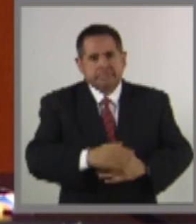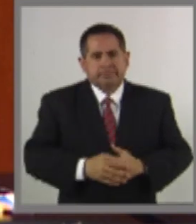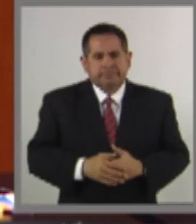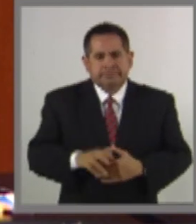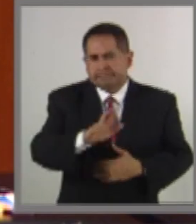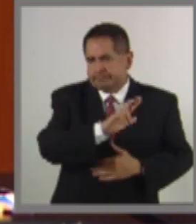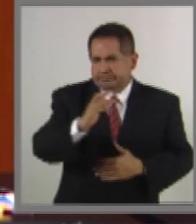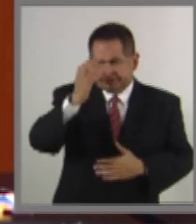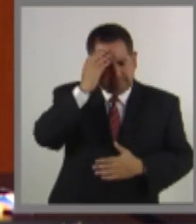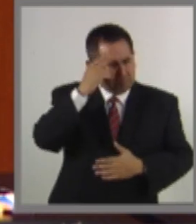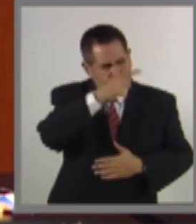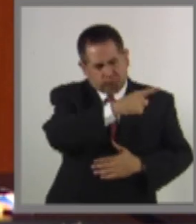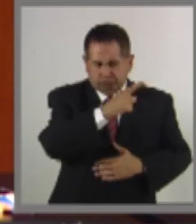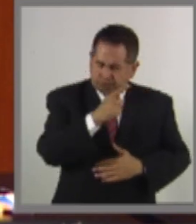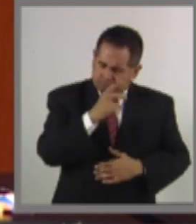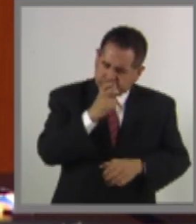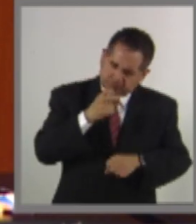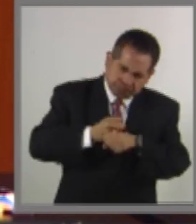Reconocemos tu tenacidad,